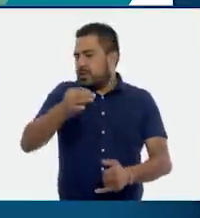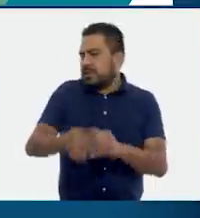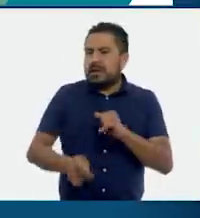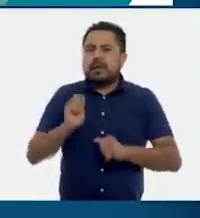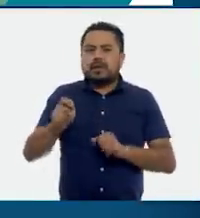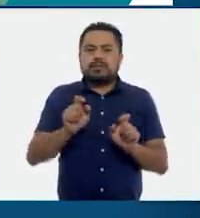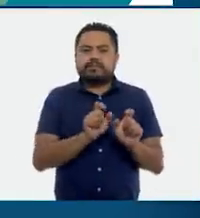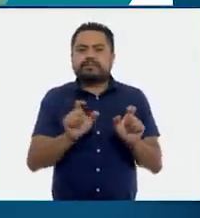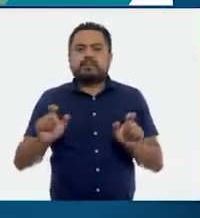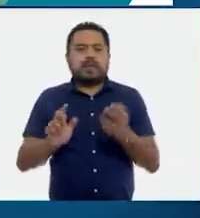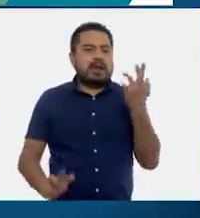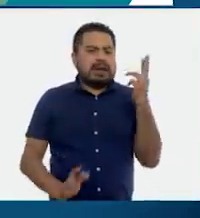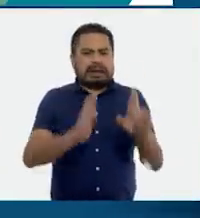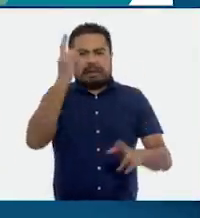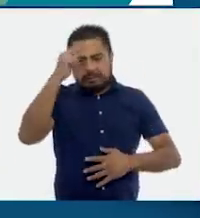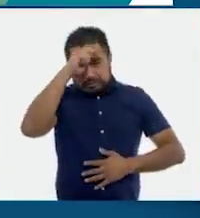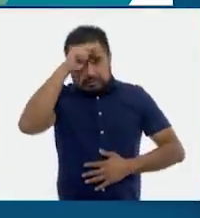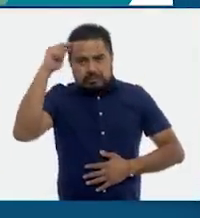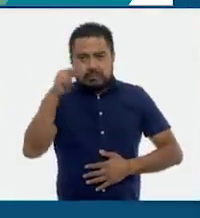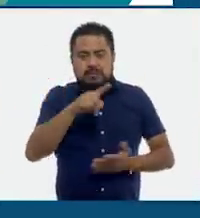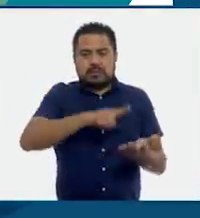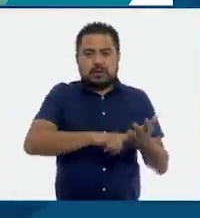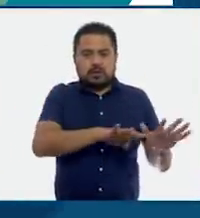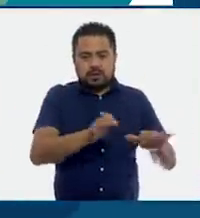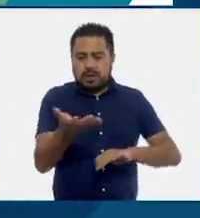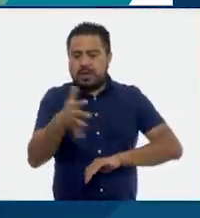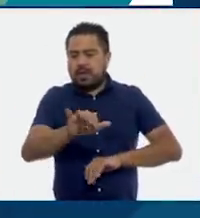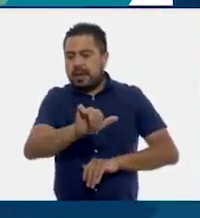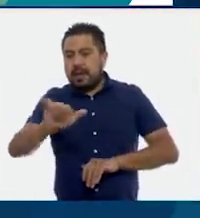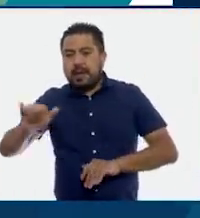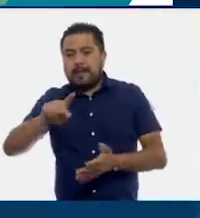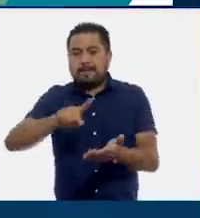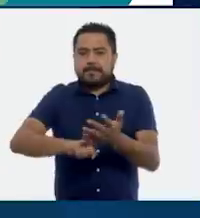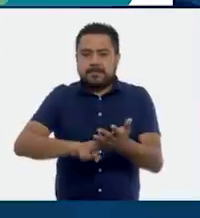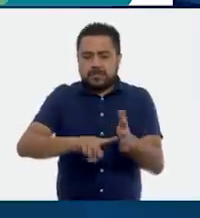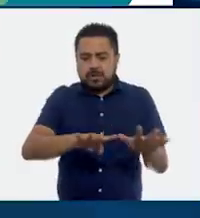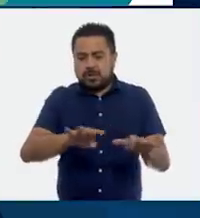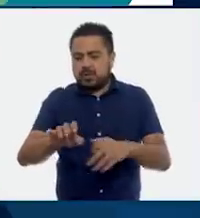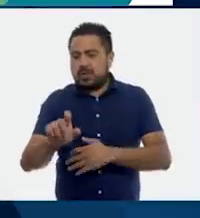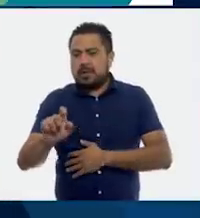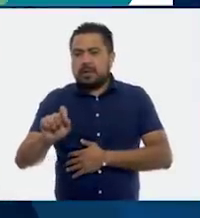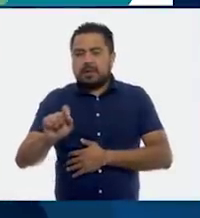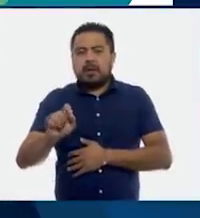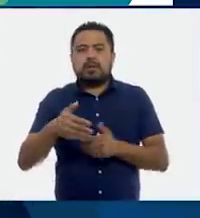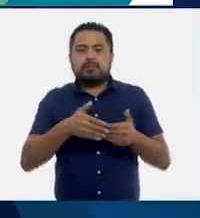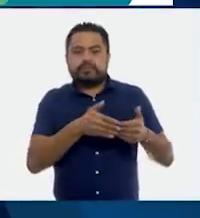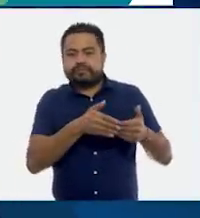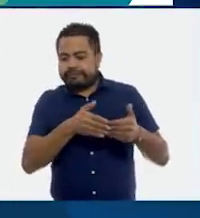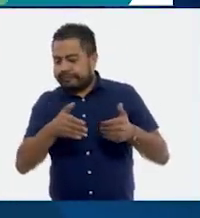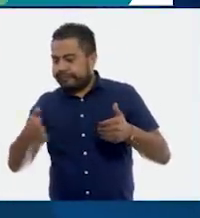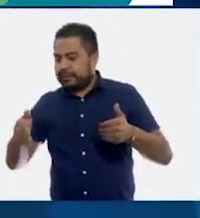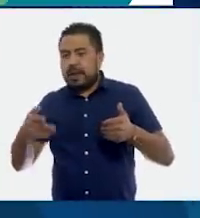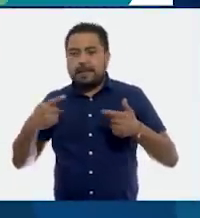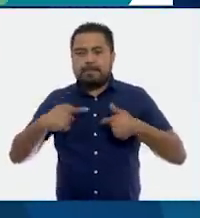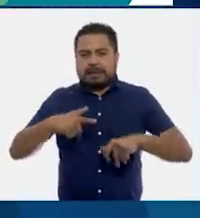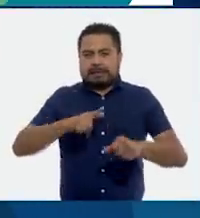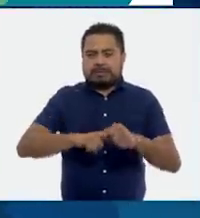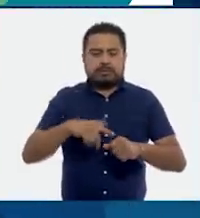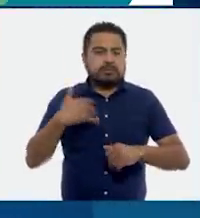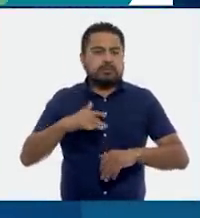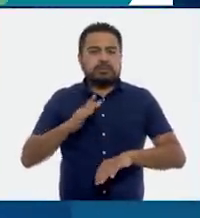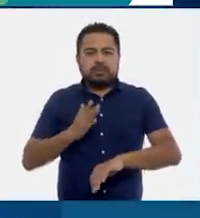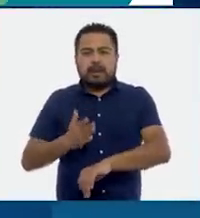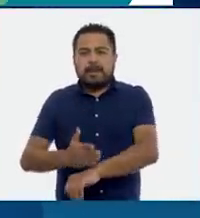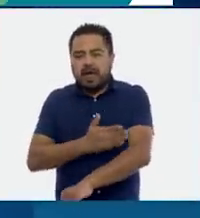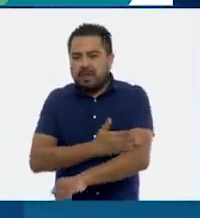la etapa de la Revolución Mexicana, que va de 1910 a 1920, periodo en el que destacan personajes como